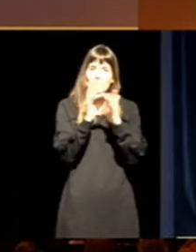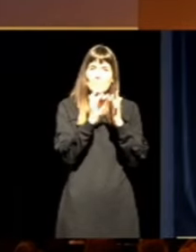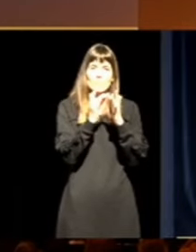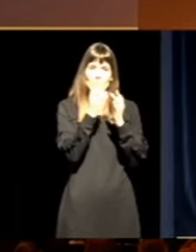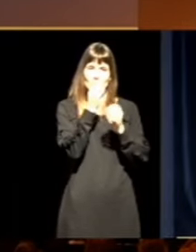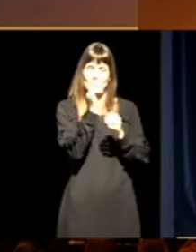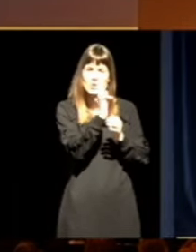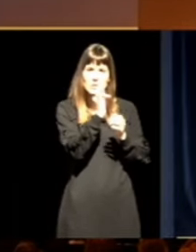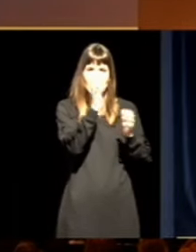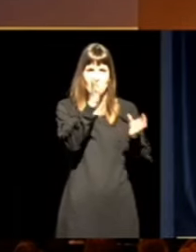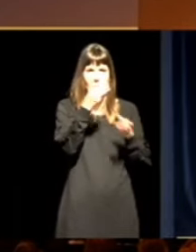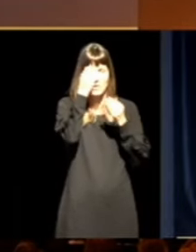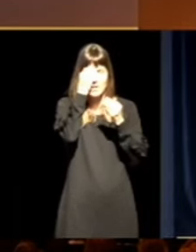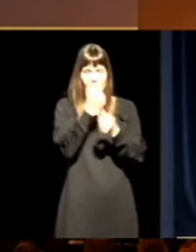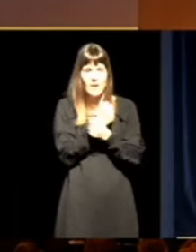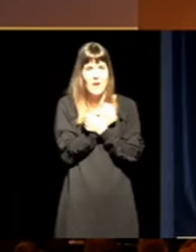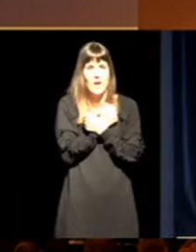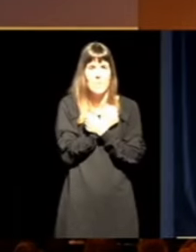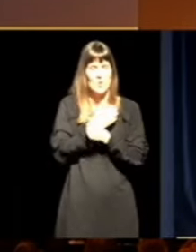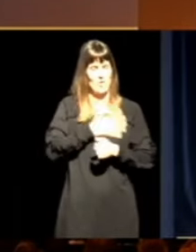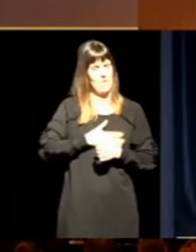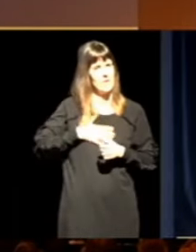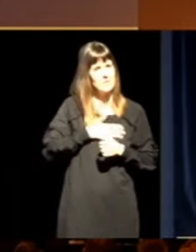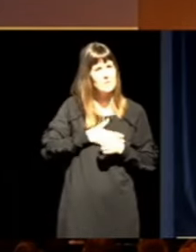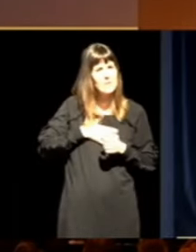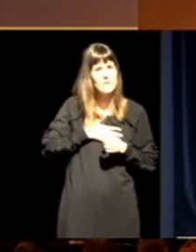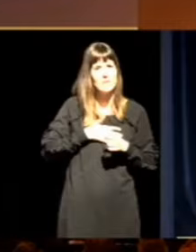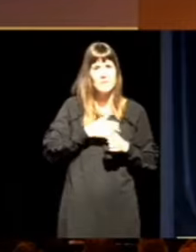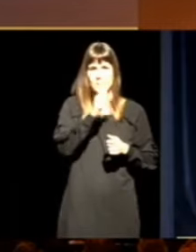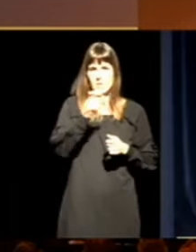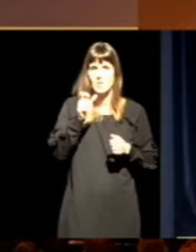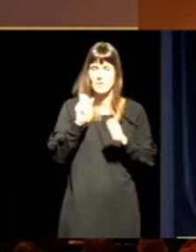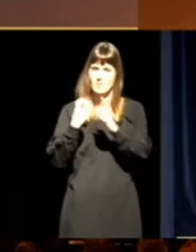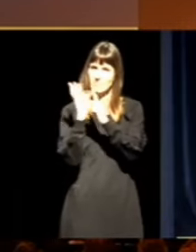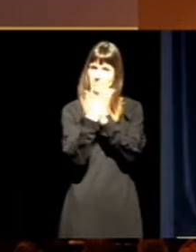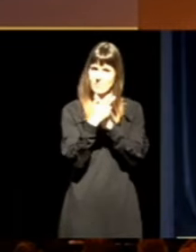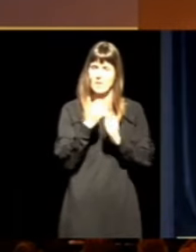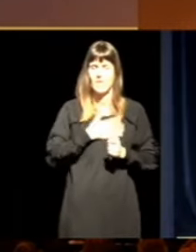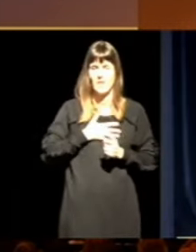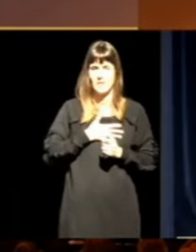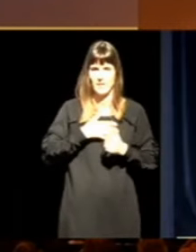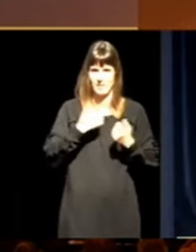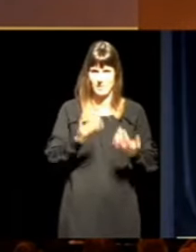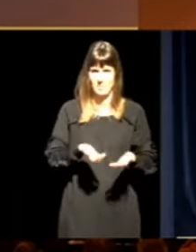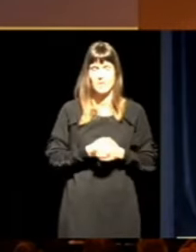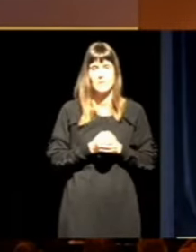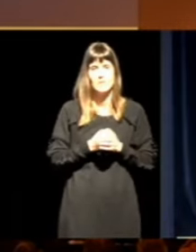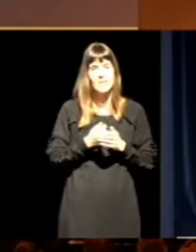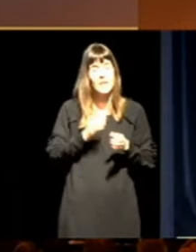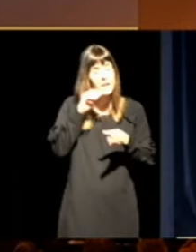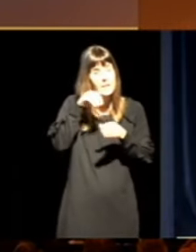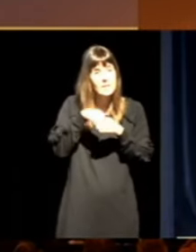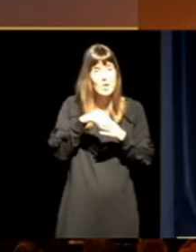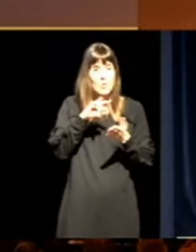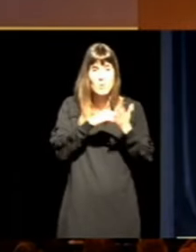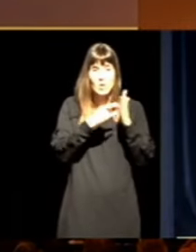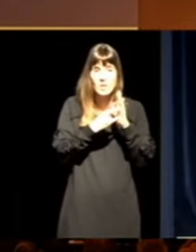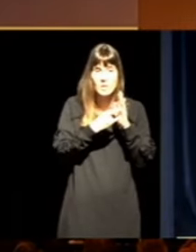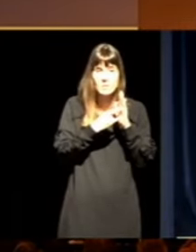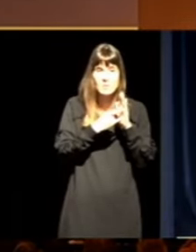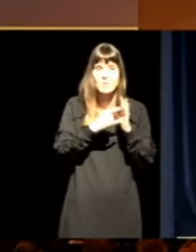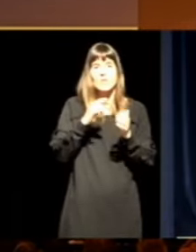energía amorosa y de nuestro bienestar y del bienestar de las personas que nos rodean y de nuestro entorno. La diferencia de un proyecto y de